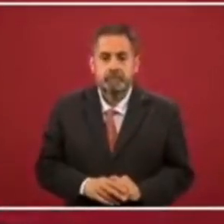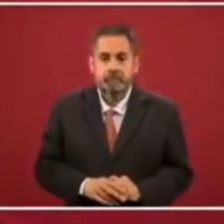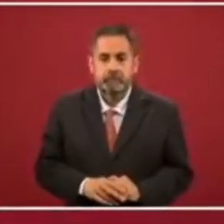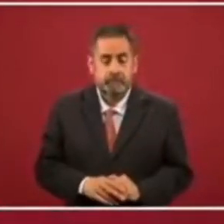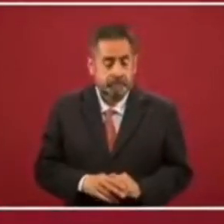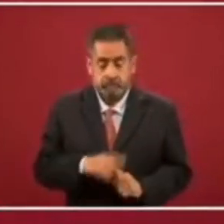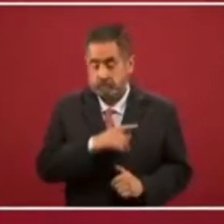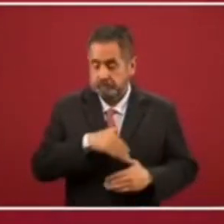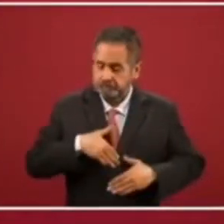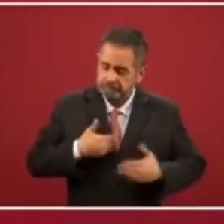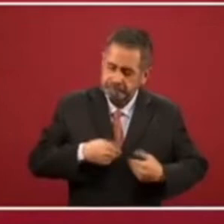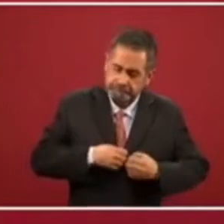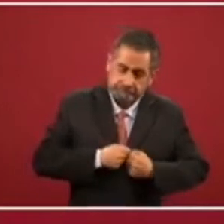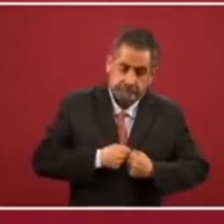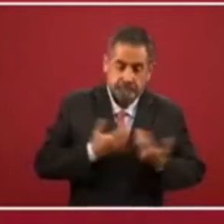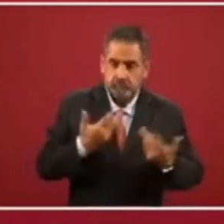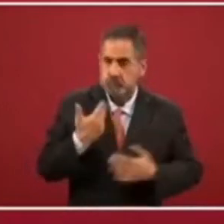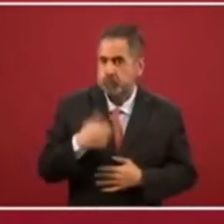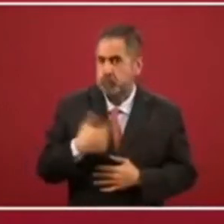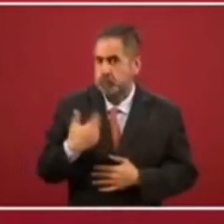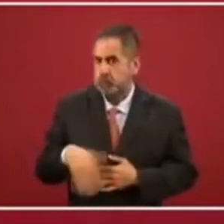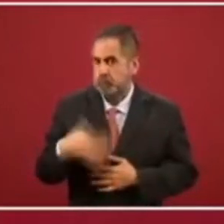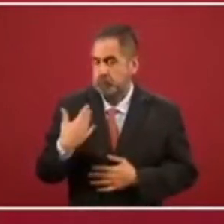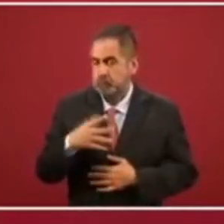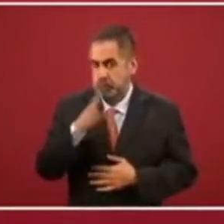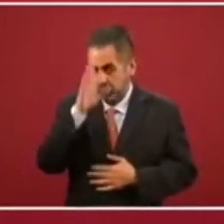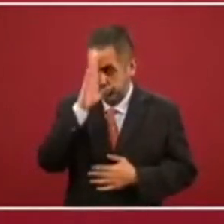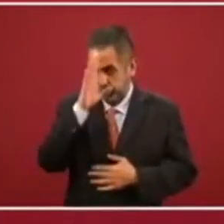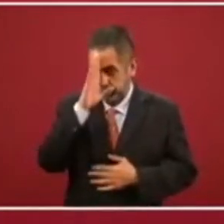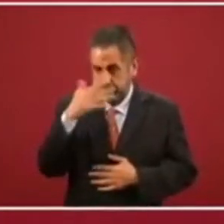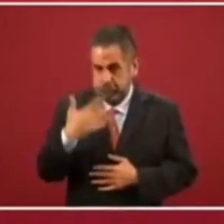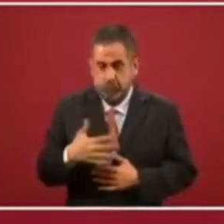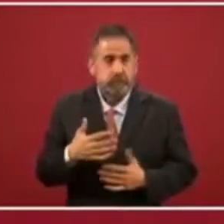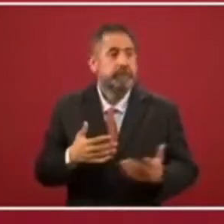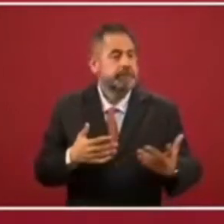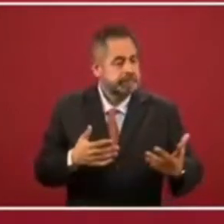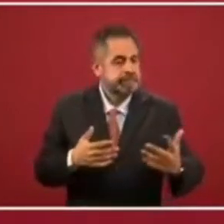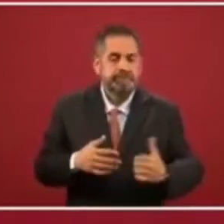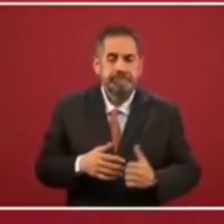revelación muy fuerte. Entonces, yo